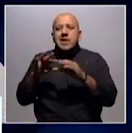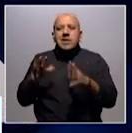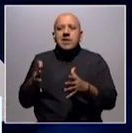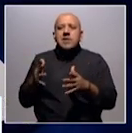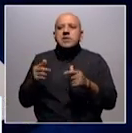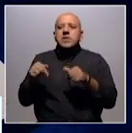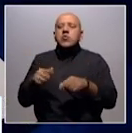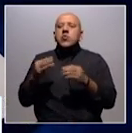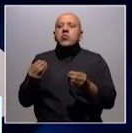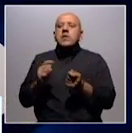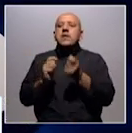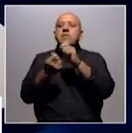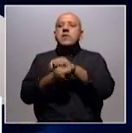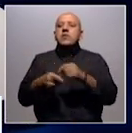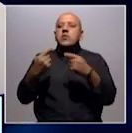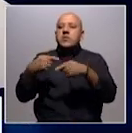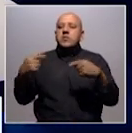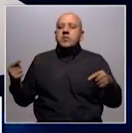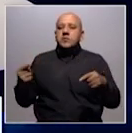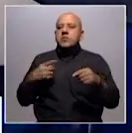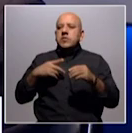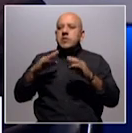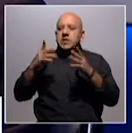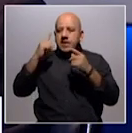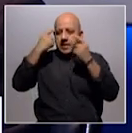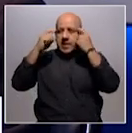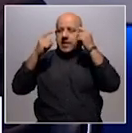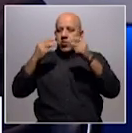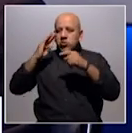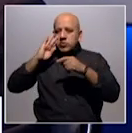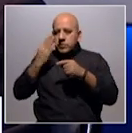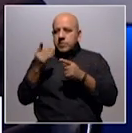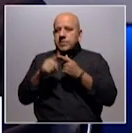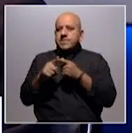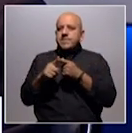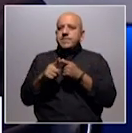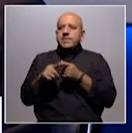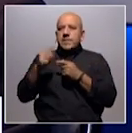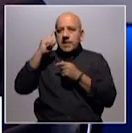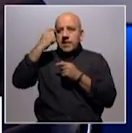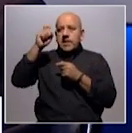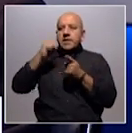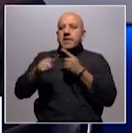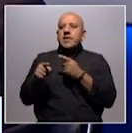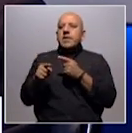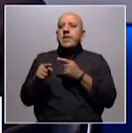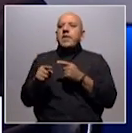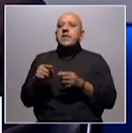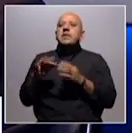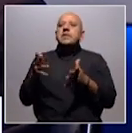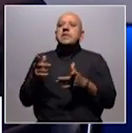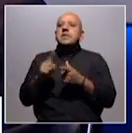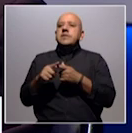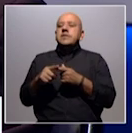cosas y cómo están cambiando las cosas la idea del conocimiento la idea de autoridad la idea de